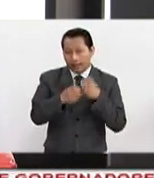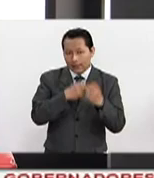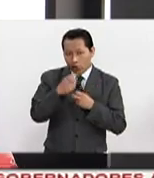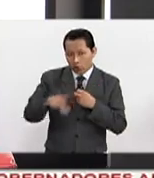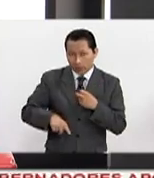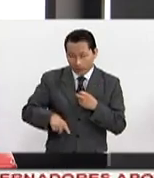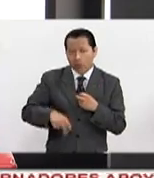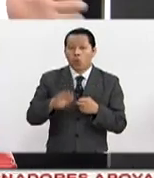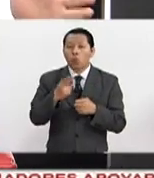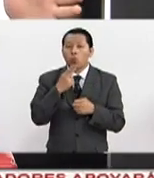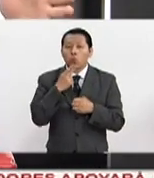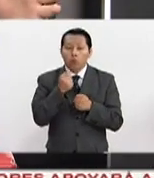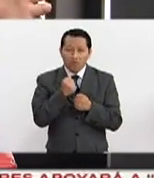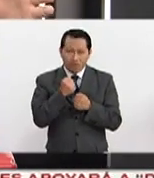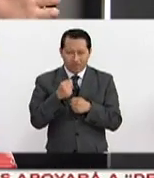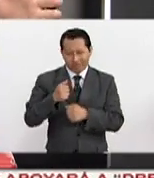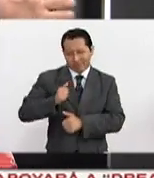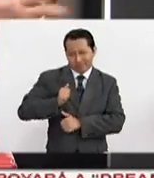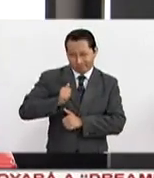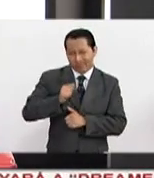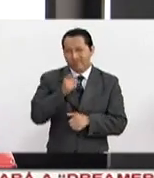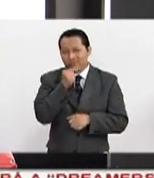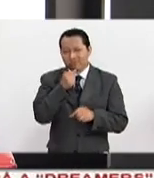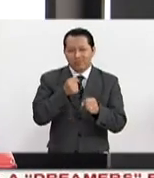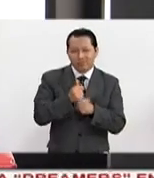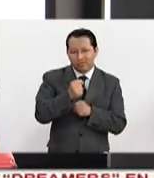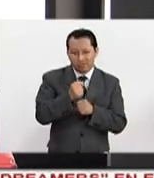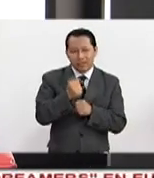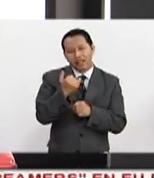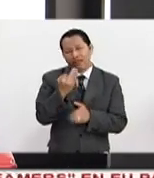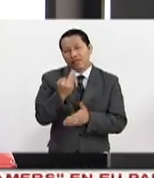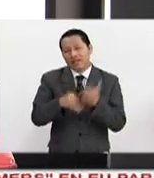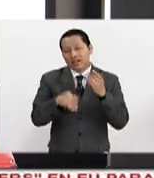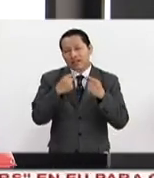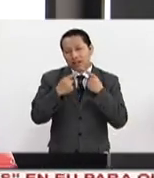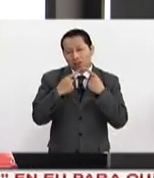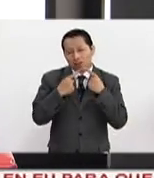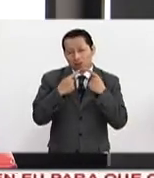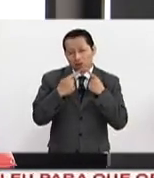tanto por el uso de la fuerza como la no capacidad para sentarse a dialogar.